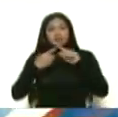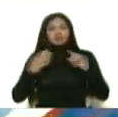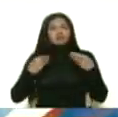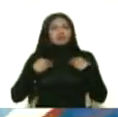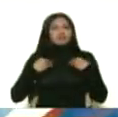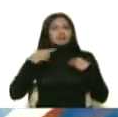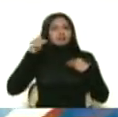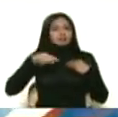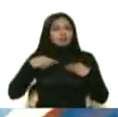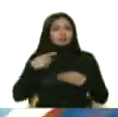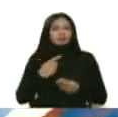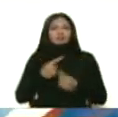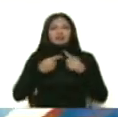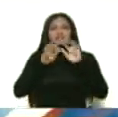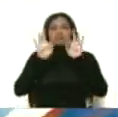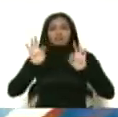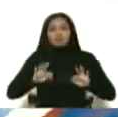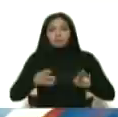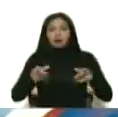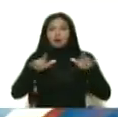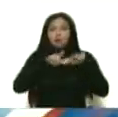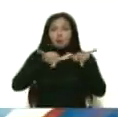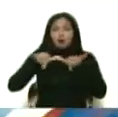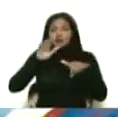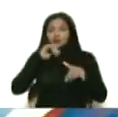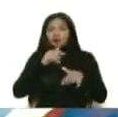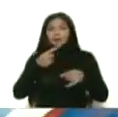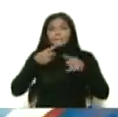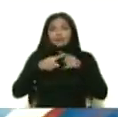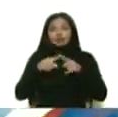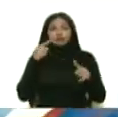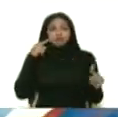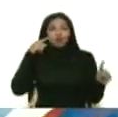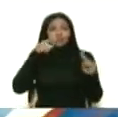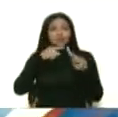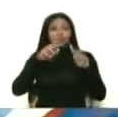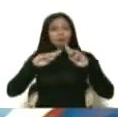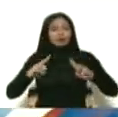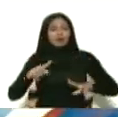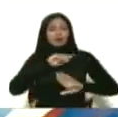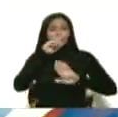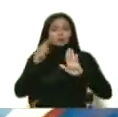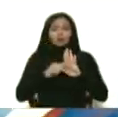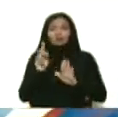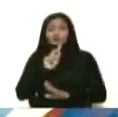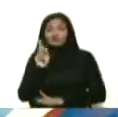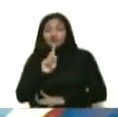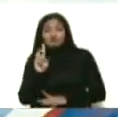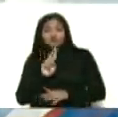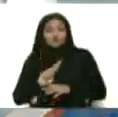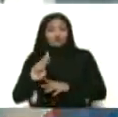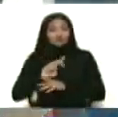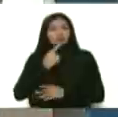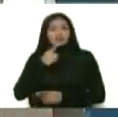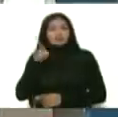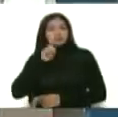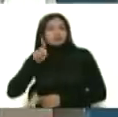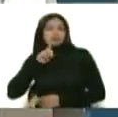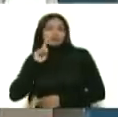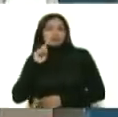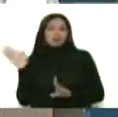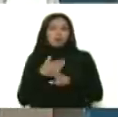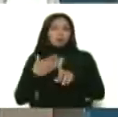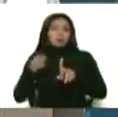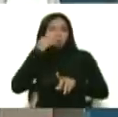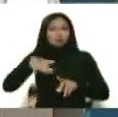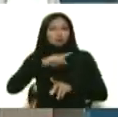vivir, pero cuando se trata de la humanidad entera, no utilices la mentira para agredir a